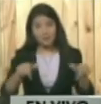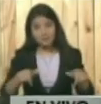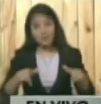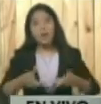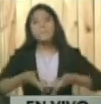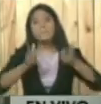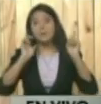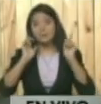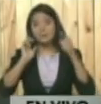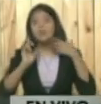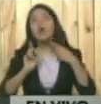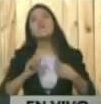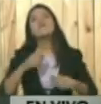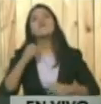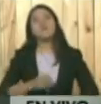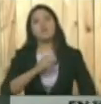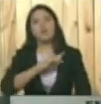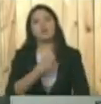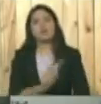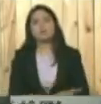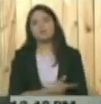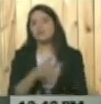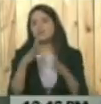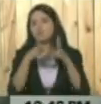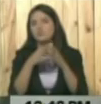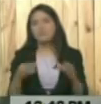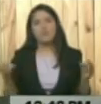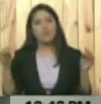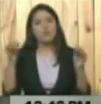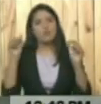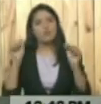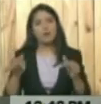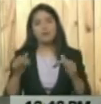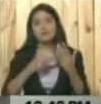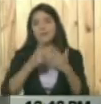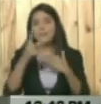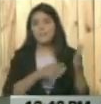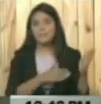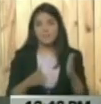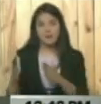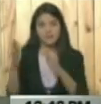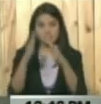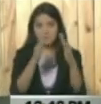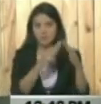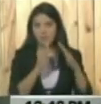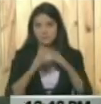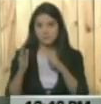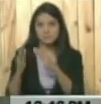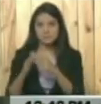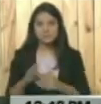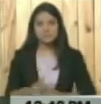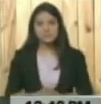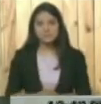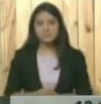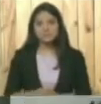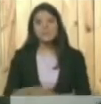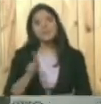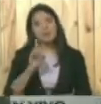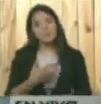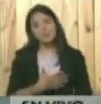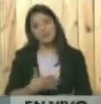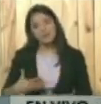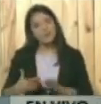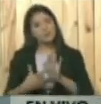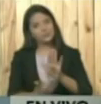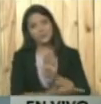permitir fortalecer toda esta política de vivienda. En ese sentido también quiero compartir con